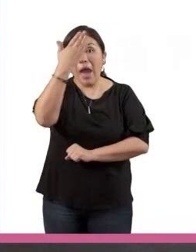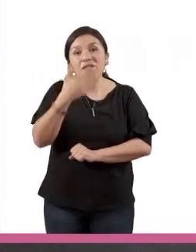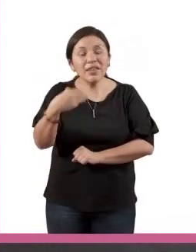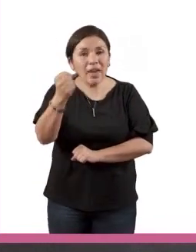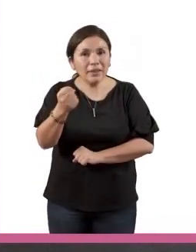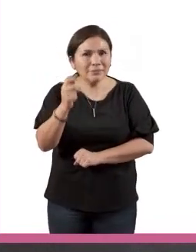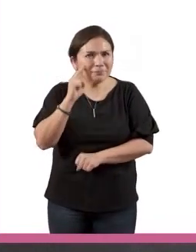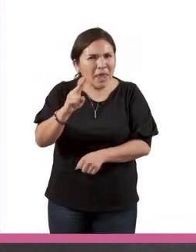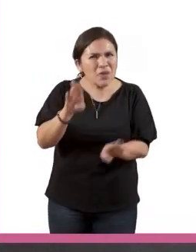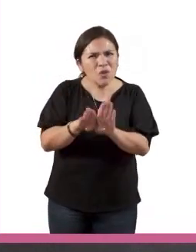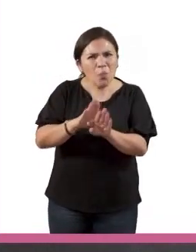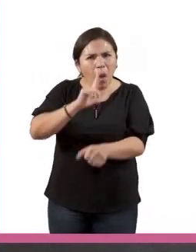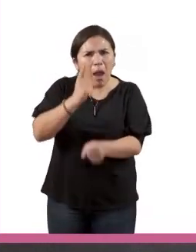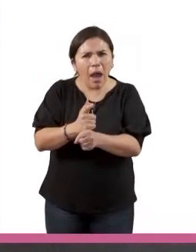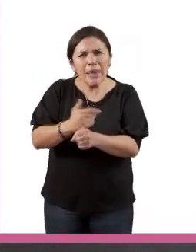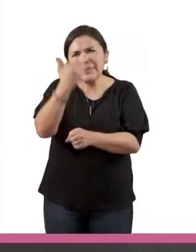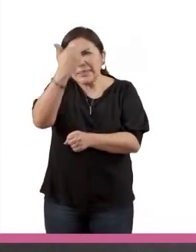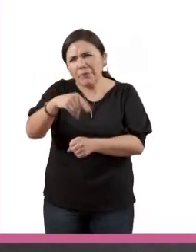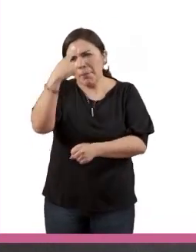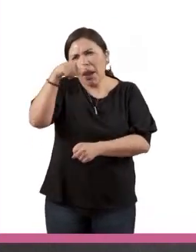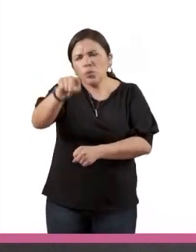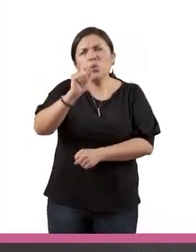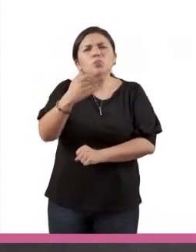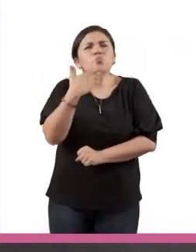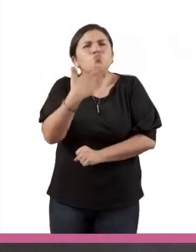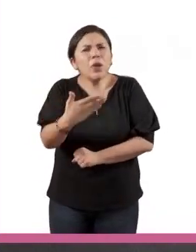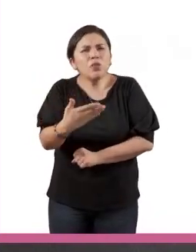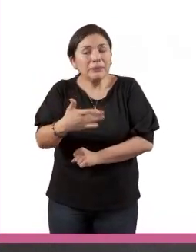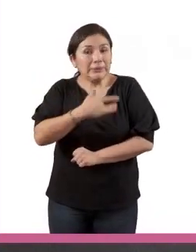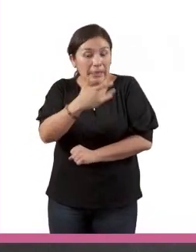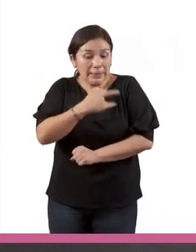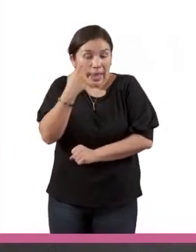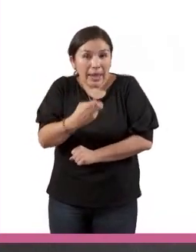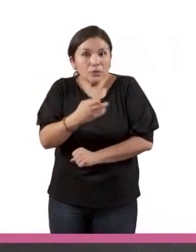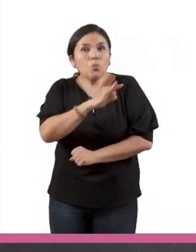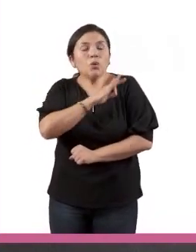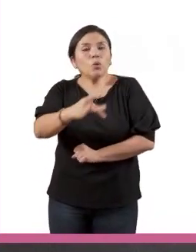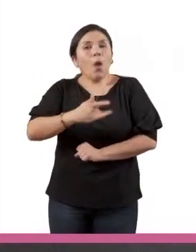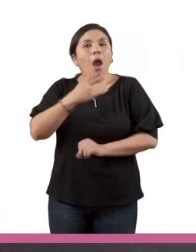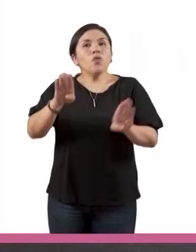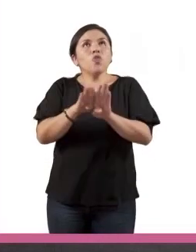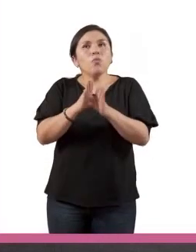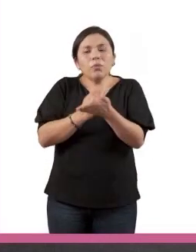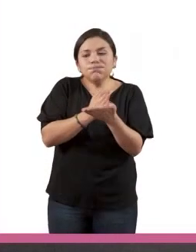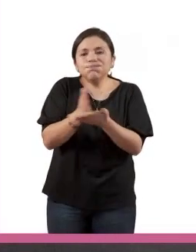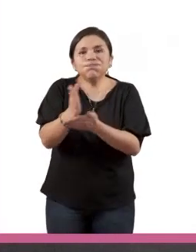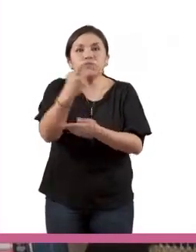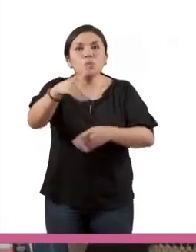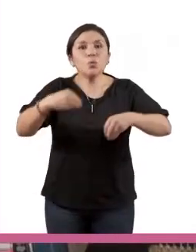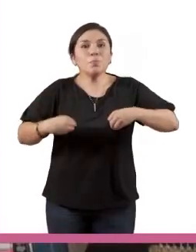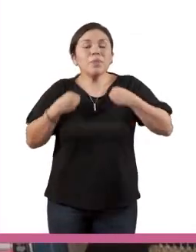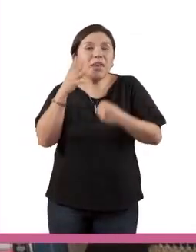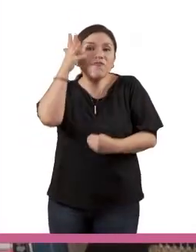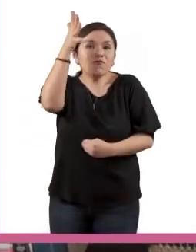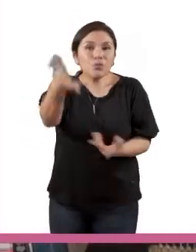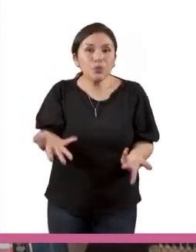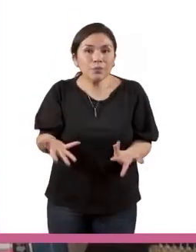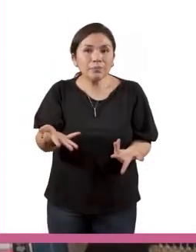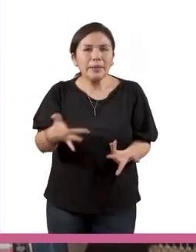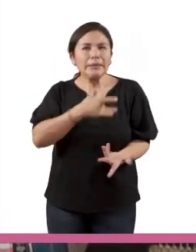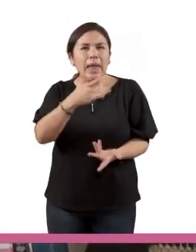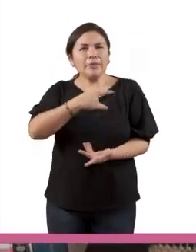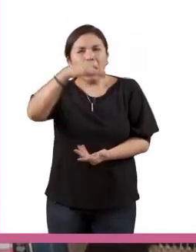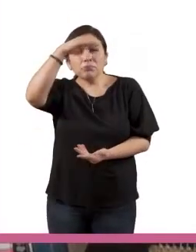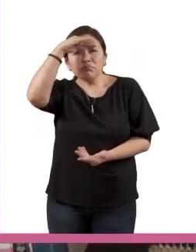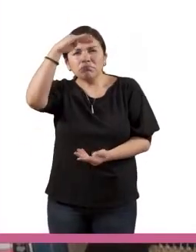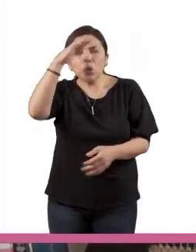das cuenta de que saber para qué somos buenos nos puede orientar al decidir el rumbo de nuestras vidas? El ser